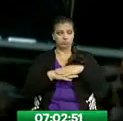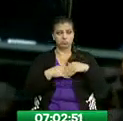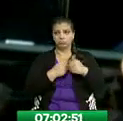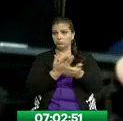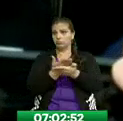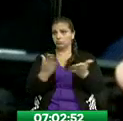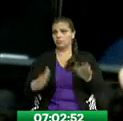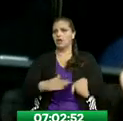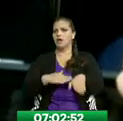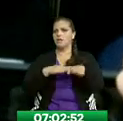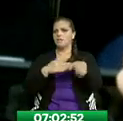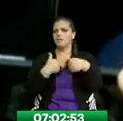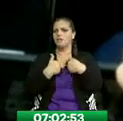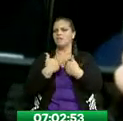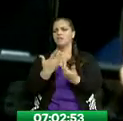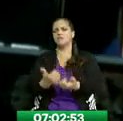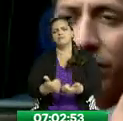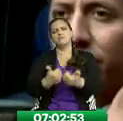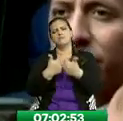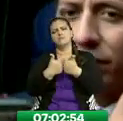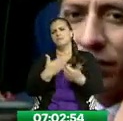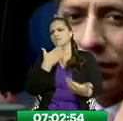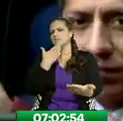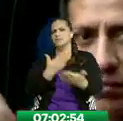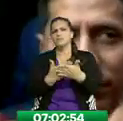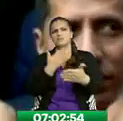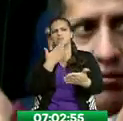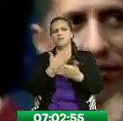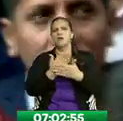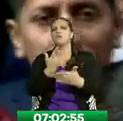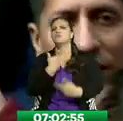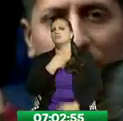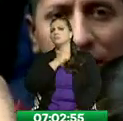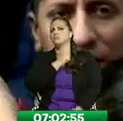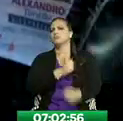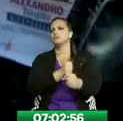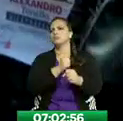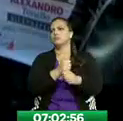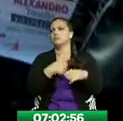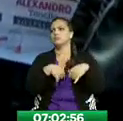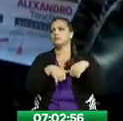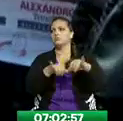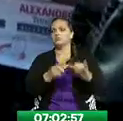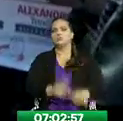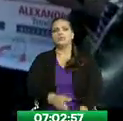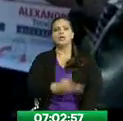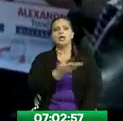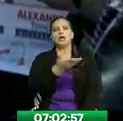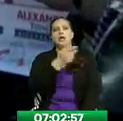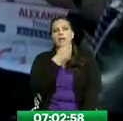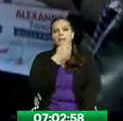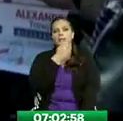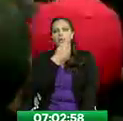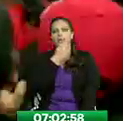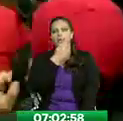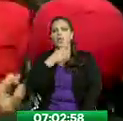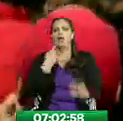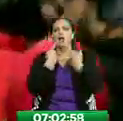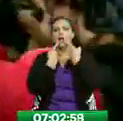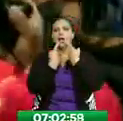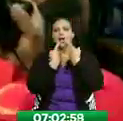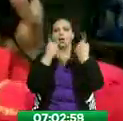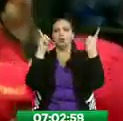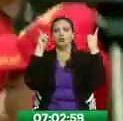ustedes y por el pueblo de Pichincha. A través de un micrófono, la prefecta se dirigió a los presentes, anunciando que enfrentará la